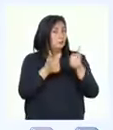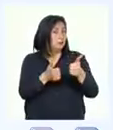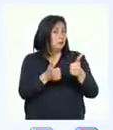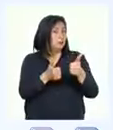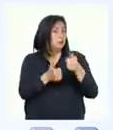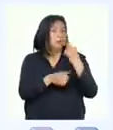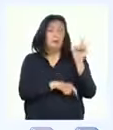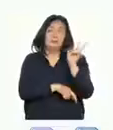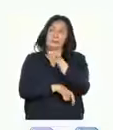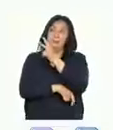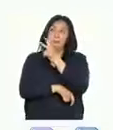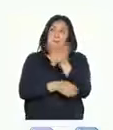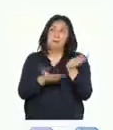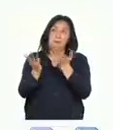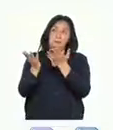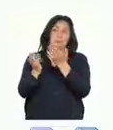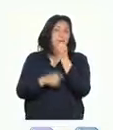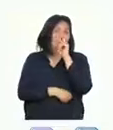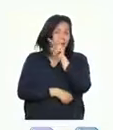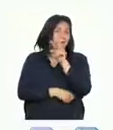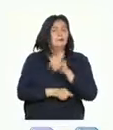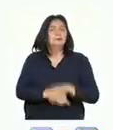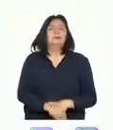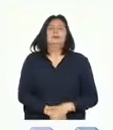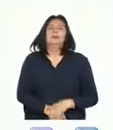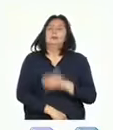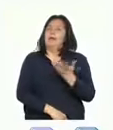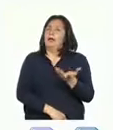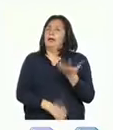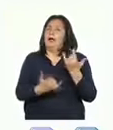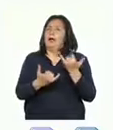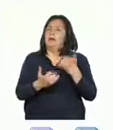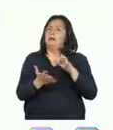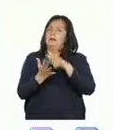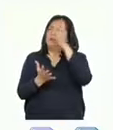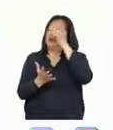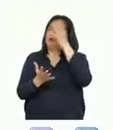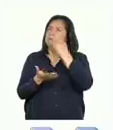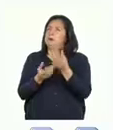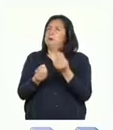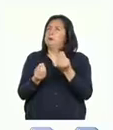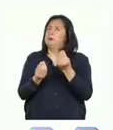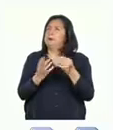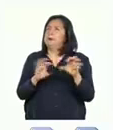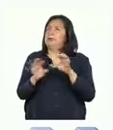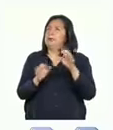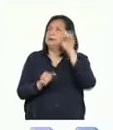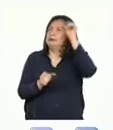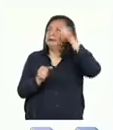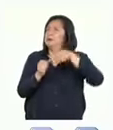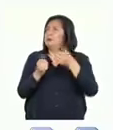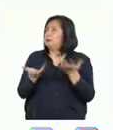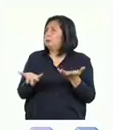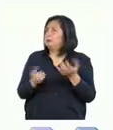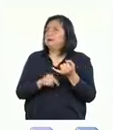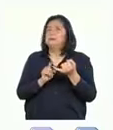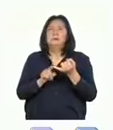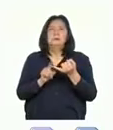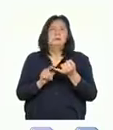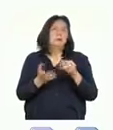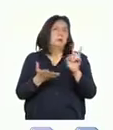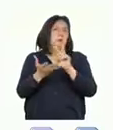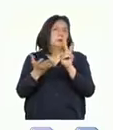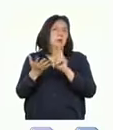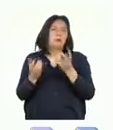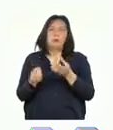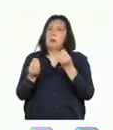bien, aquí la tenemos. Veamos. Hasta ahora hemos aprendido cómo se forman los recuerdos. Leímos